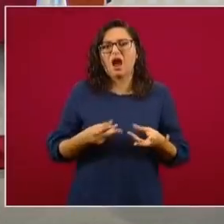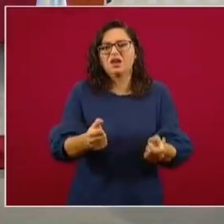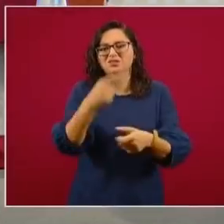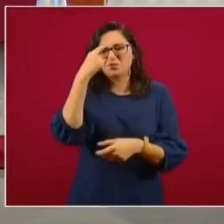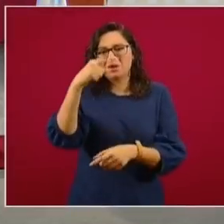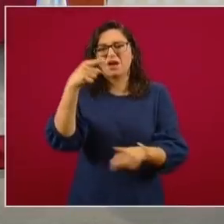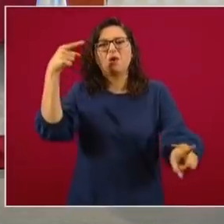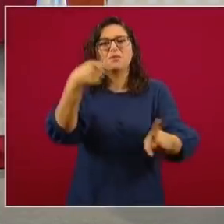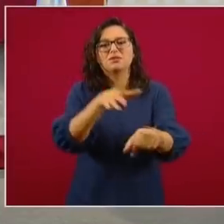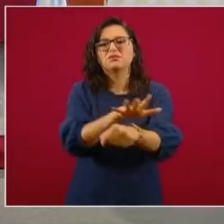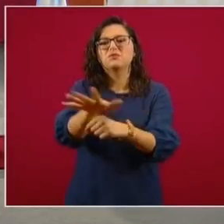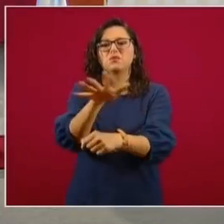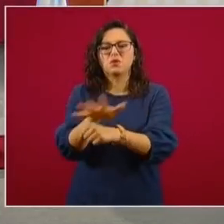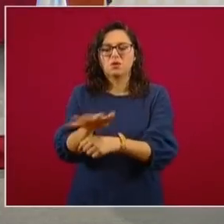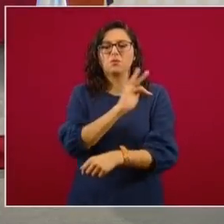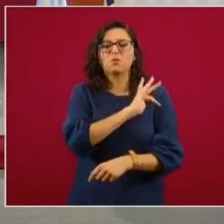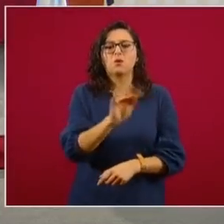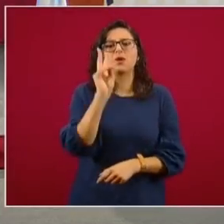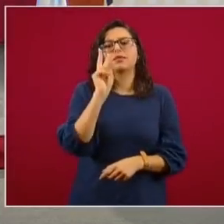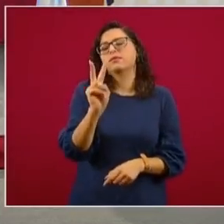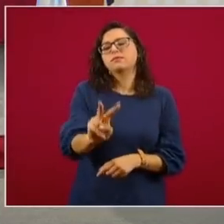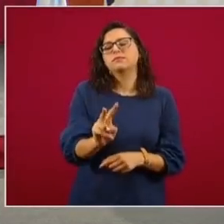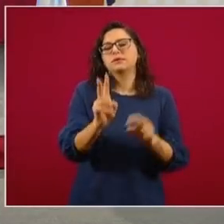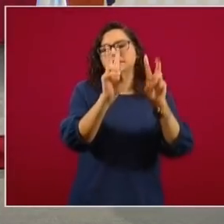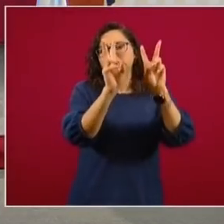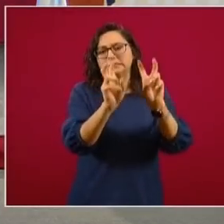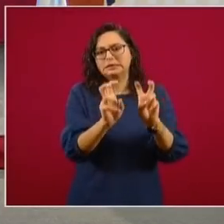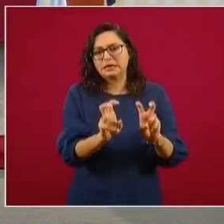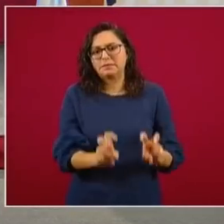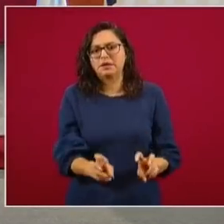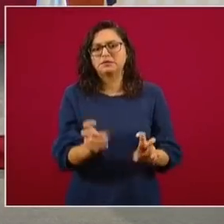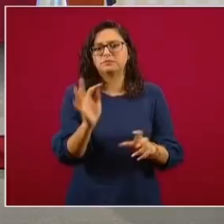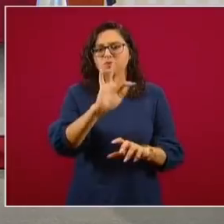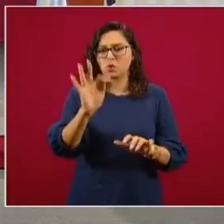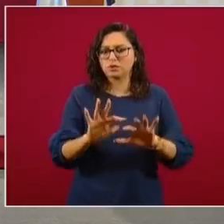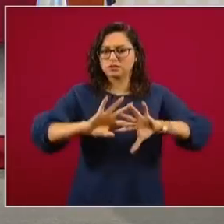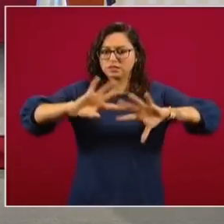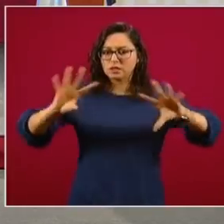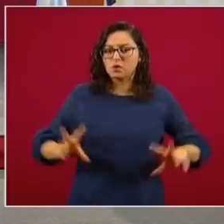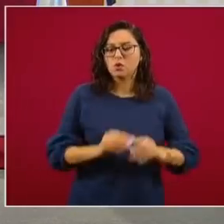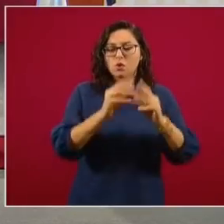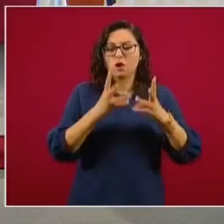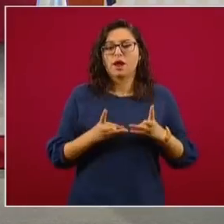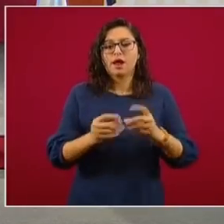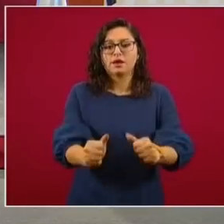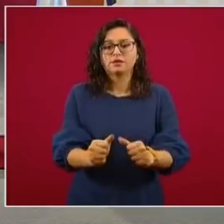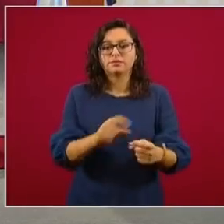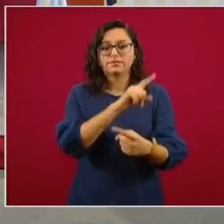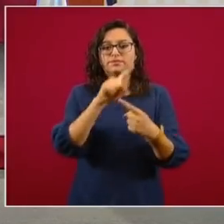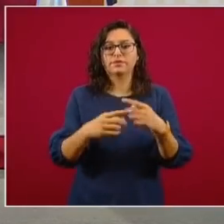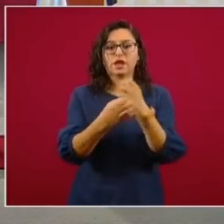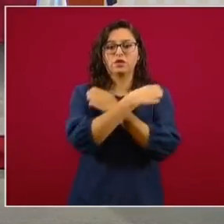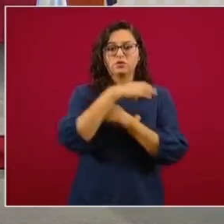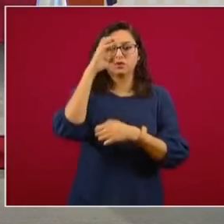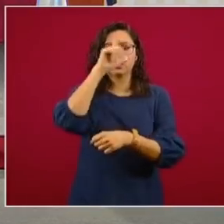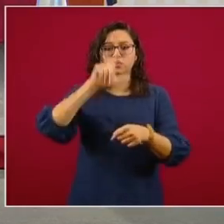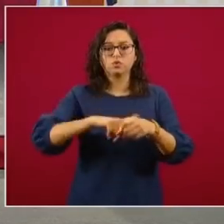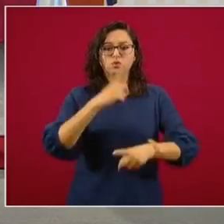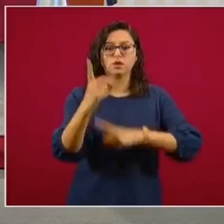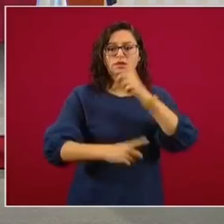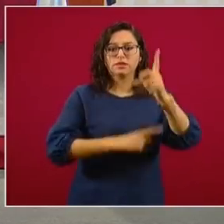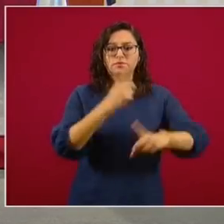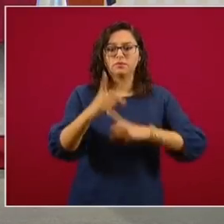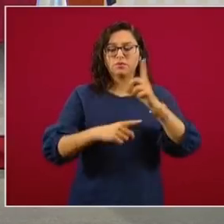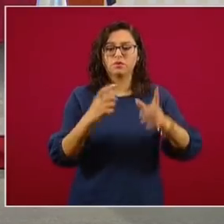pueden ver, los rubros más importantes como porcentaje del total del gasto son educación, cultura y deportes, donde